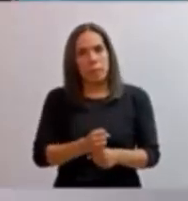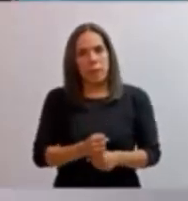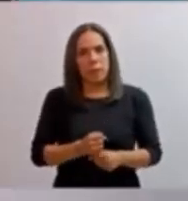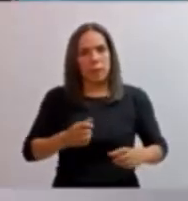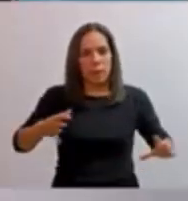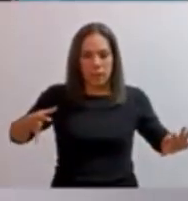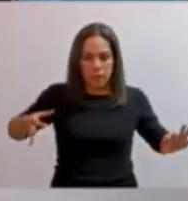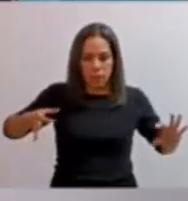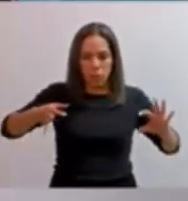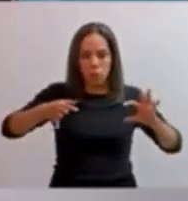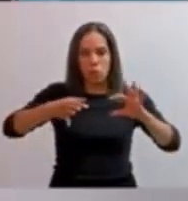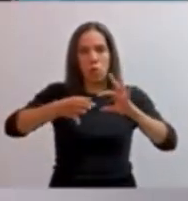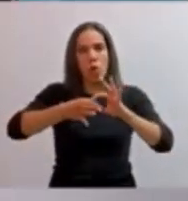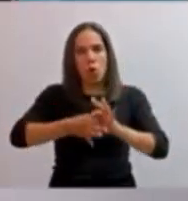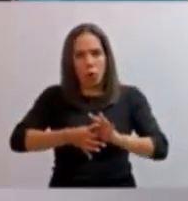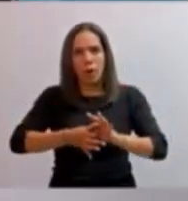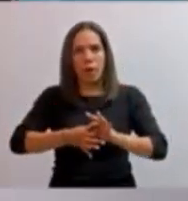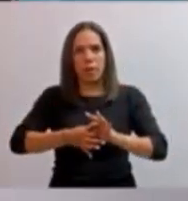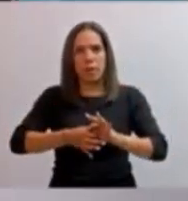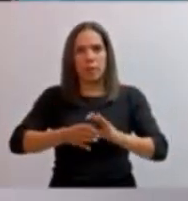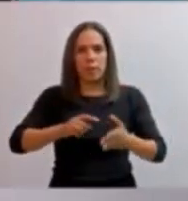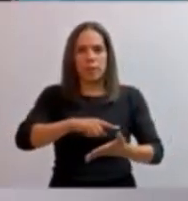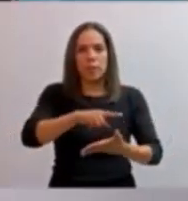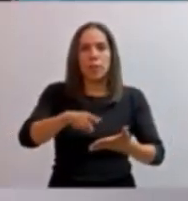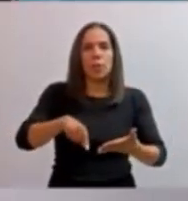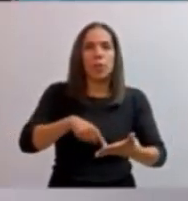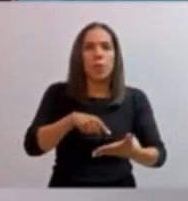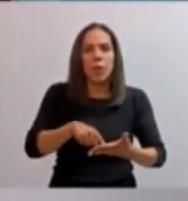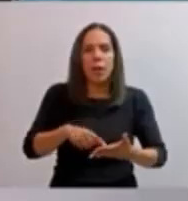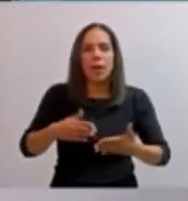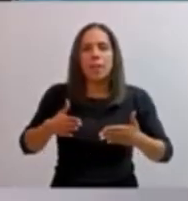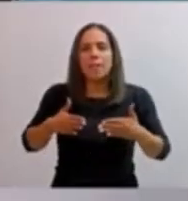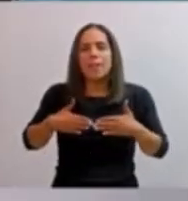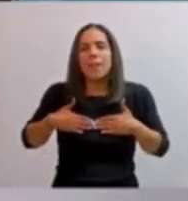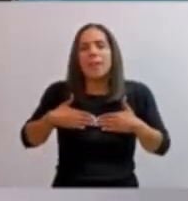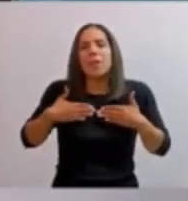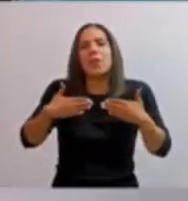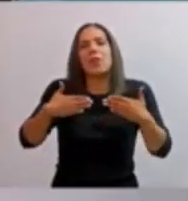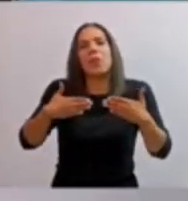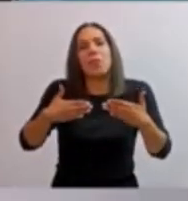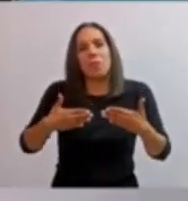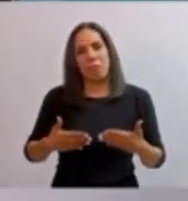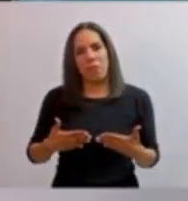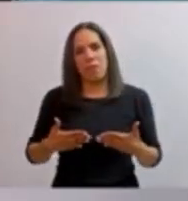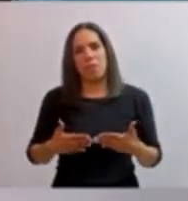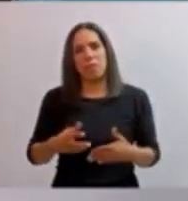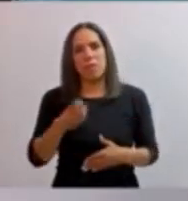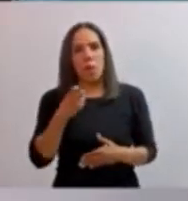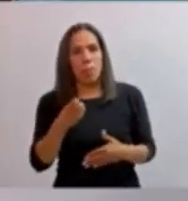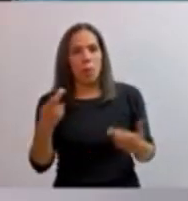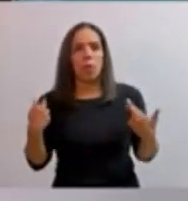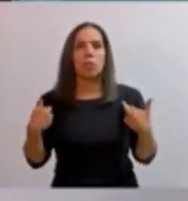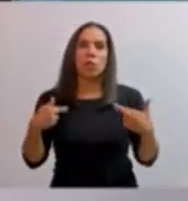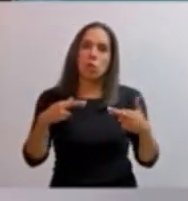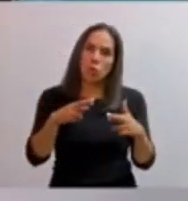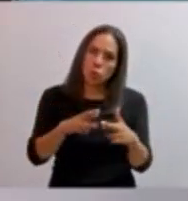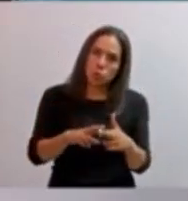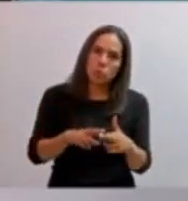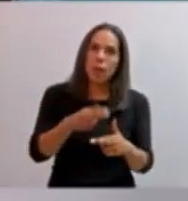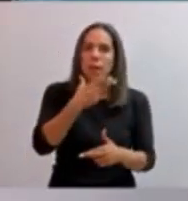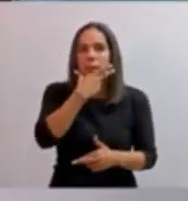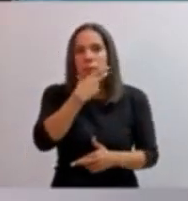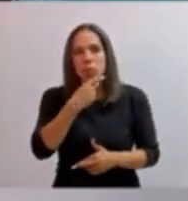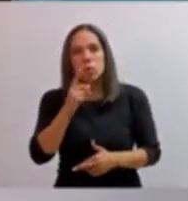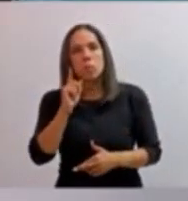para generar estos ambientes de confianza y que los maestros puedan encontrar esto que mencionábamos